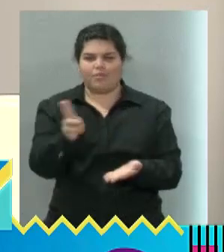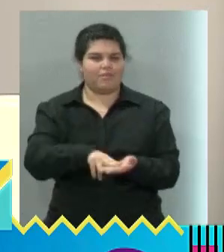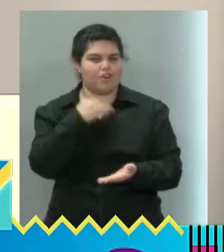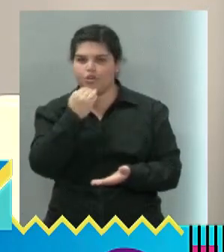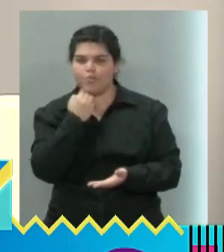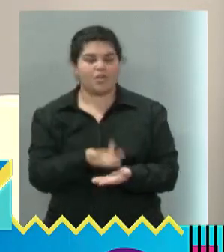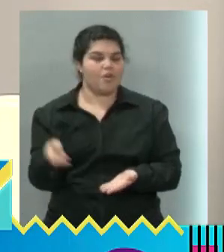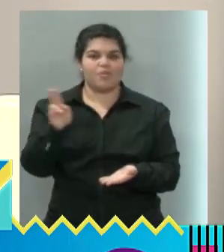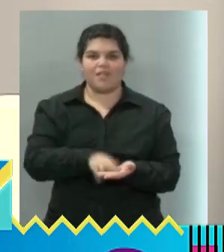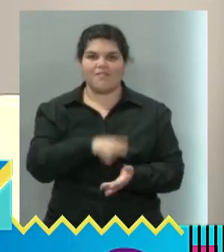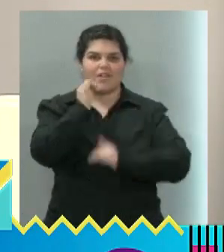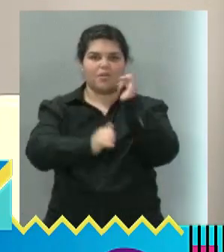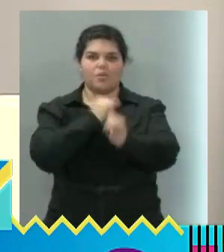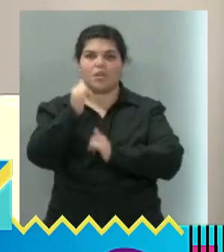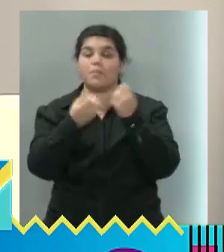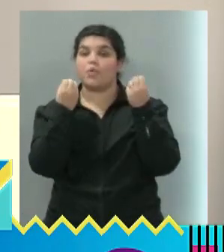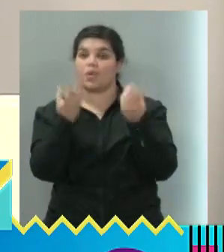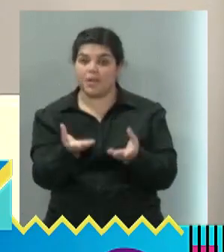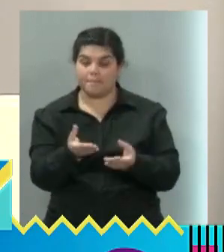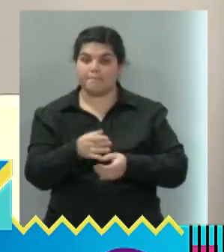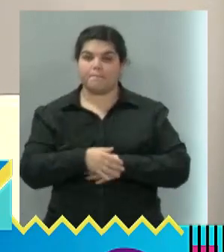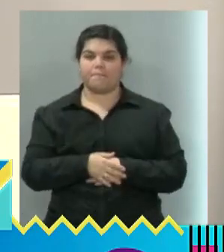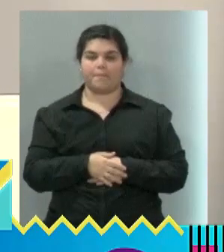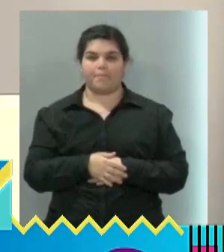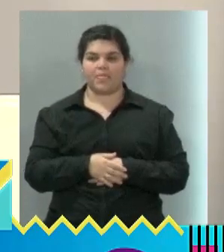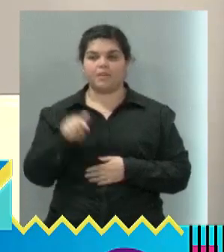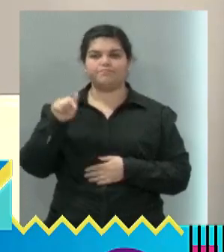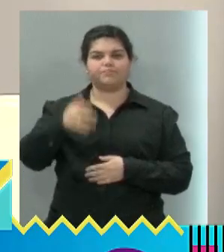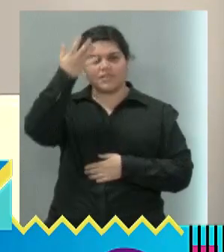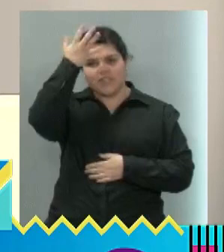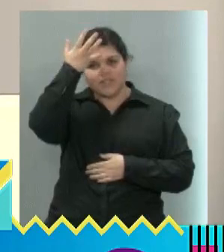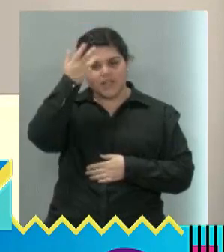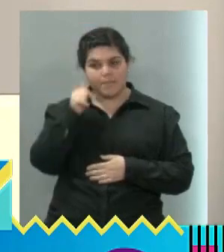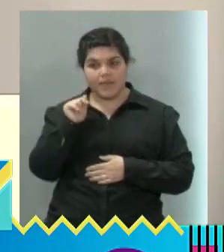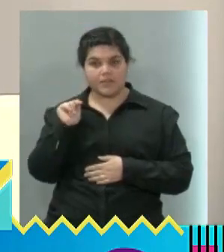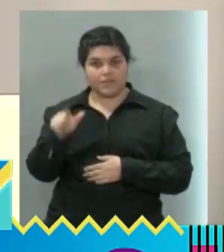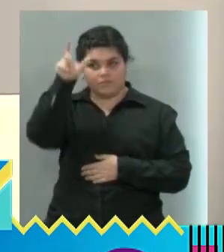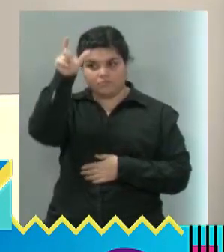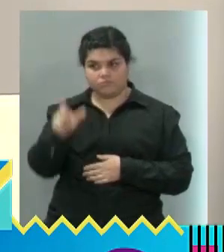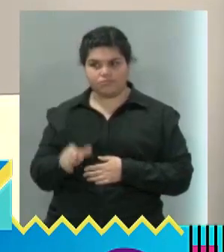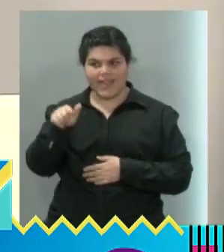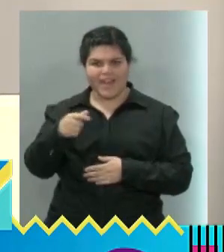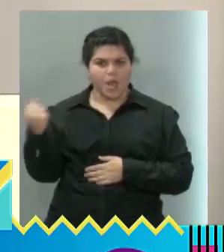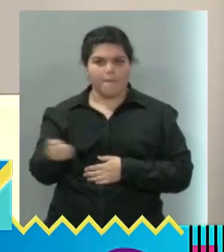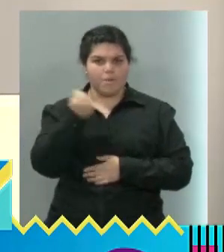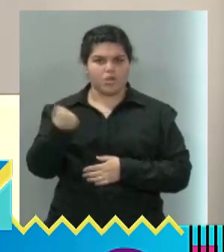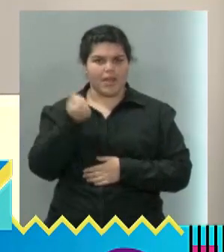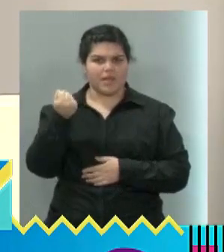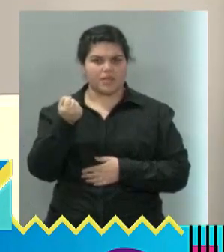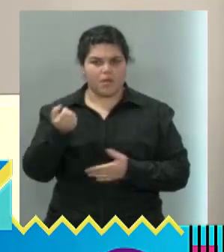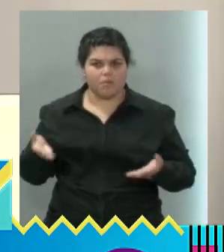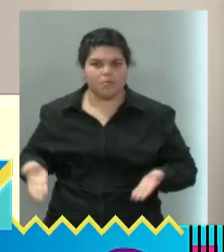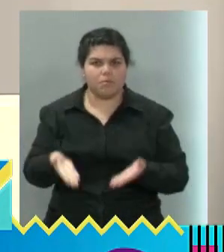no podemos dejarlo de lado, es porque San Martín es el promotor, es un alma, es un motor, es clave en todo lo que es